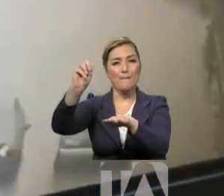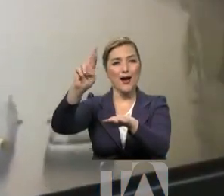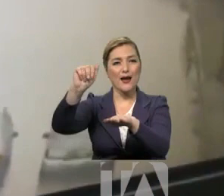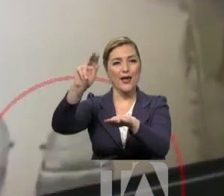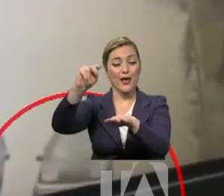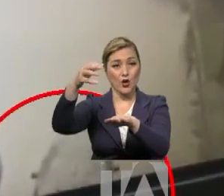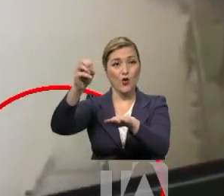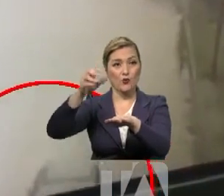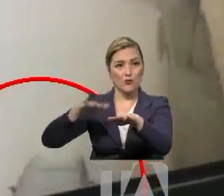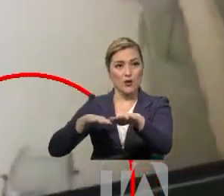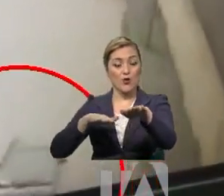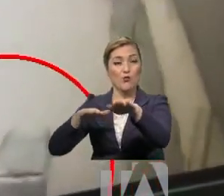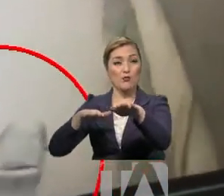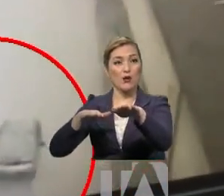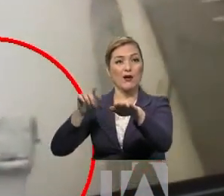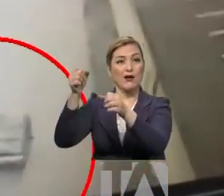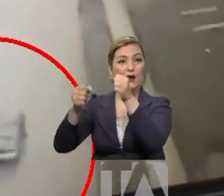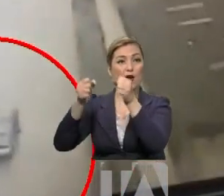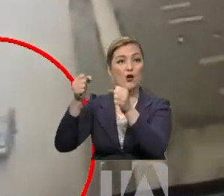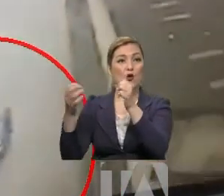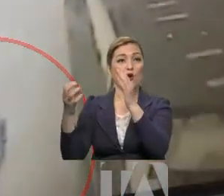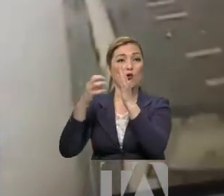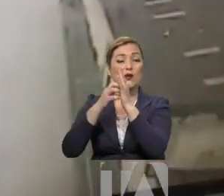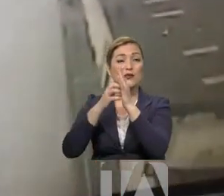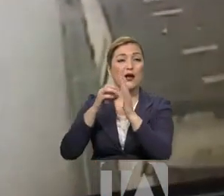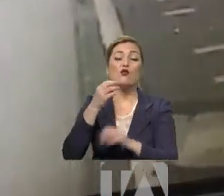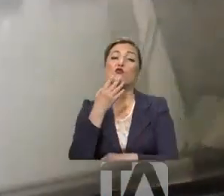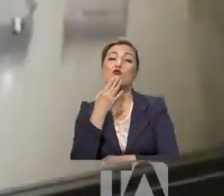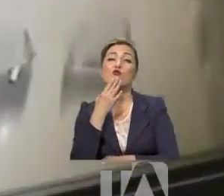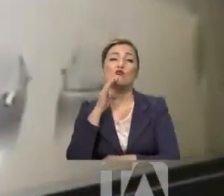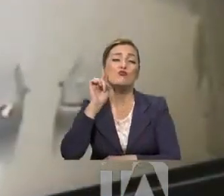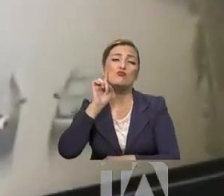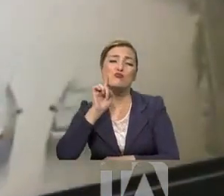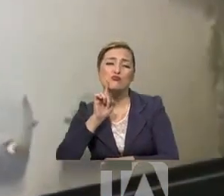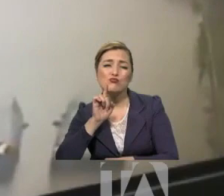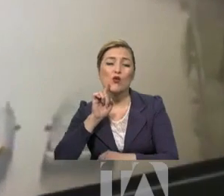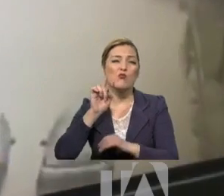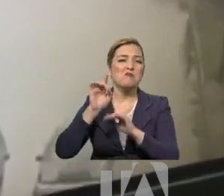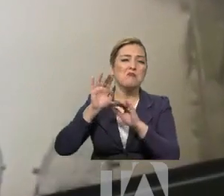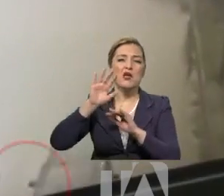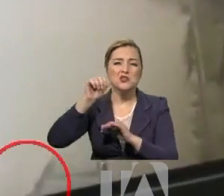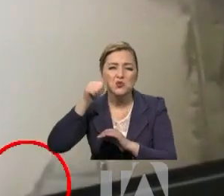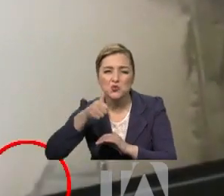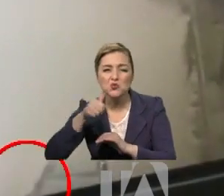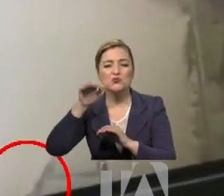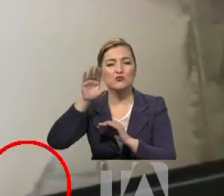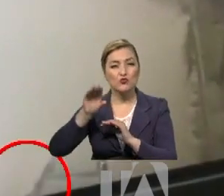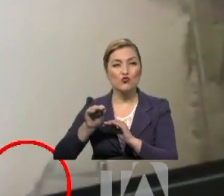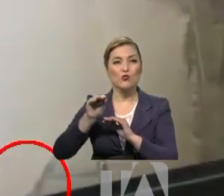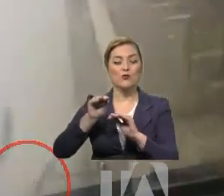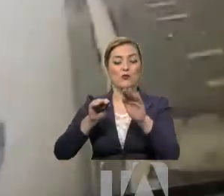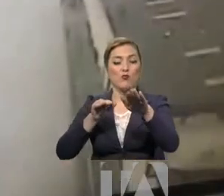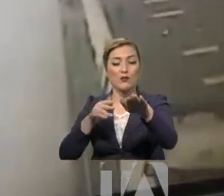antes fue alcanzado por este Vitara oscuro. Ya a la misma altura ambos vehículos, se observa que desde la ventana posterior sale un